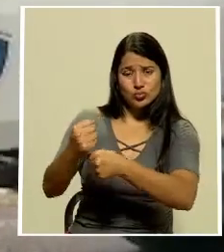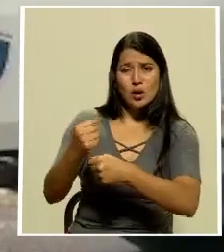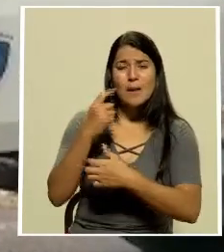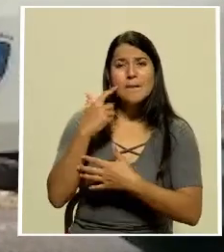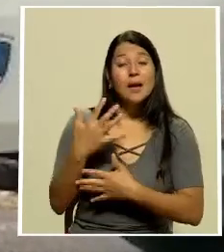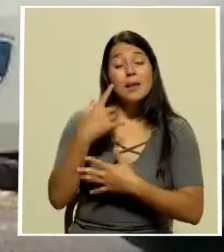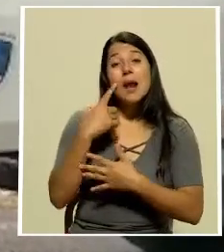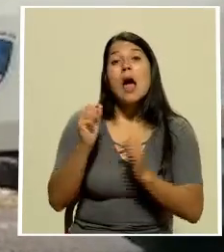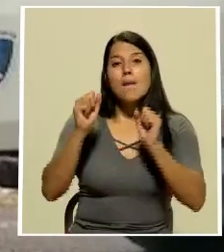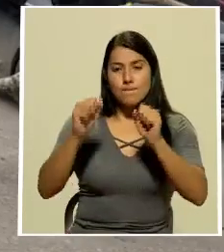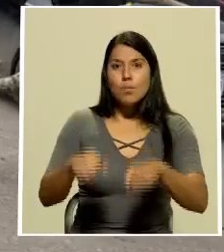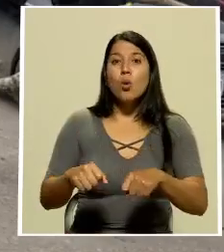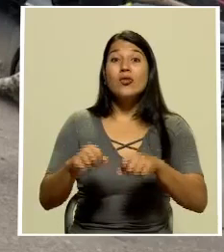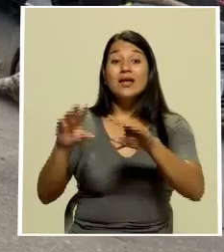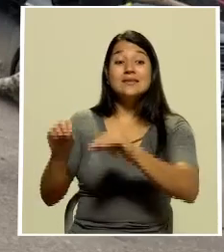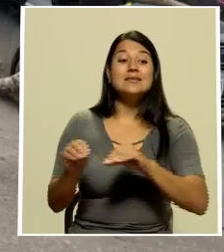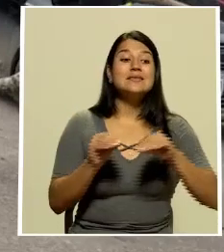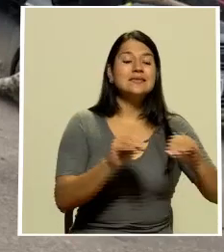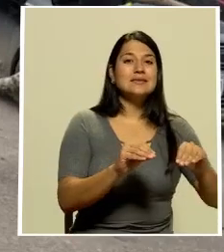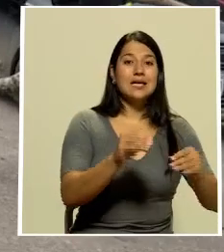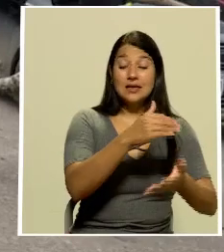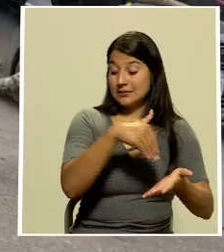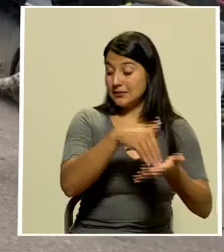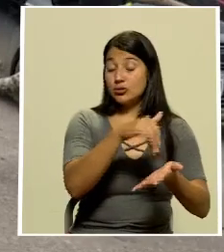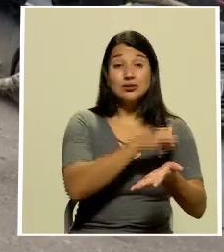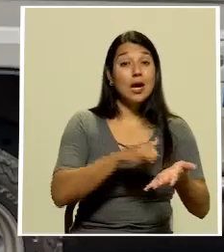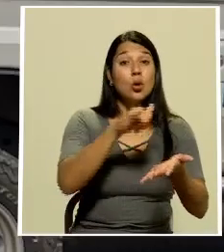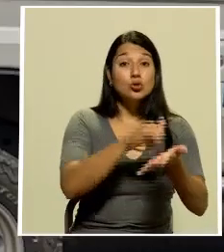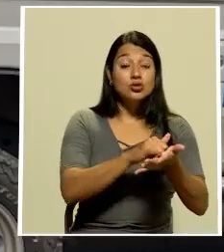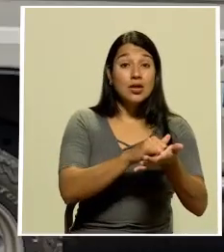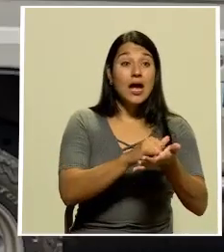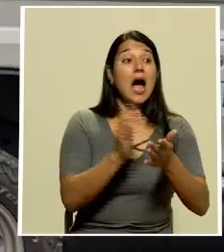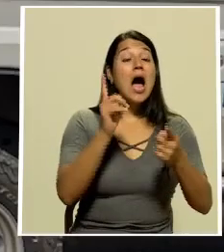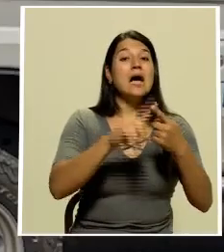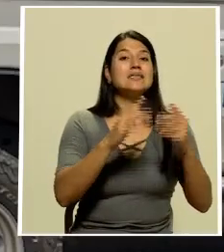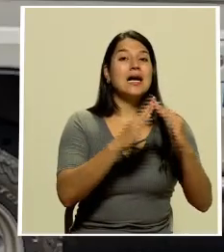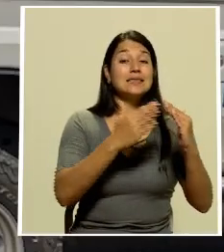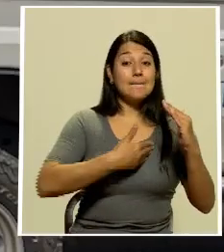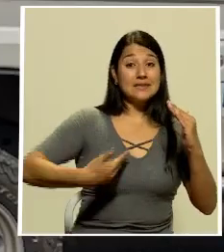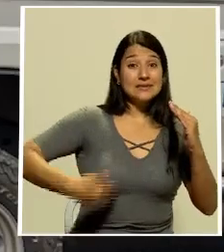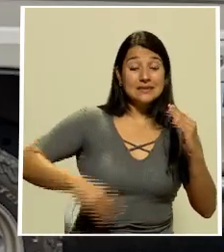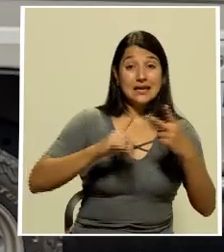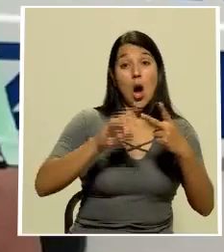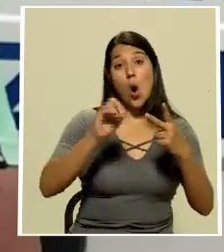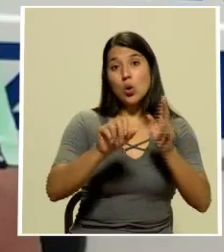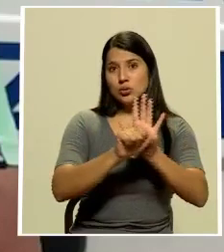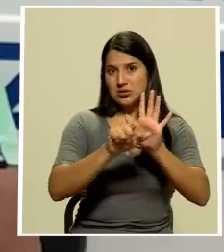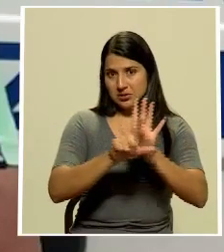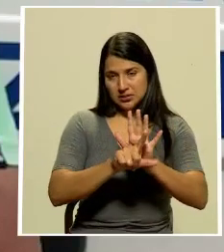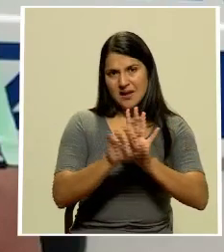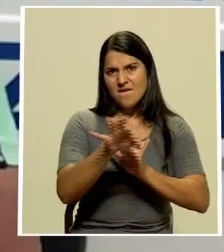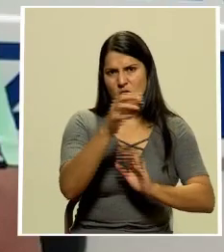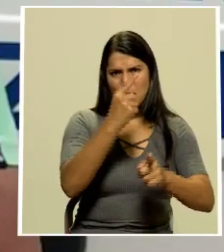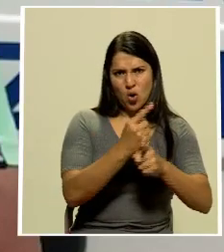la manifestación al Valle Central, a San José, a Casa Presidencial y a la Asamblea Legislativa como corresponde y